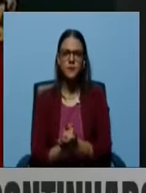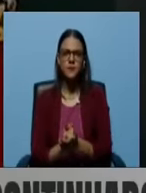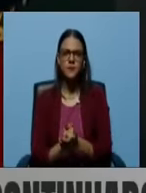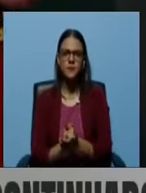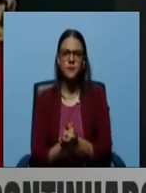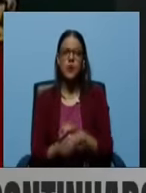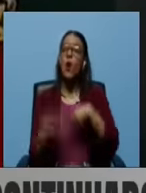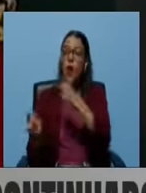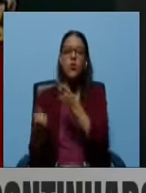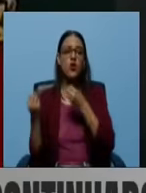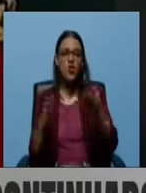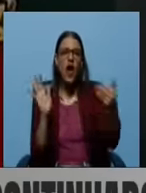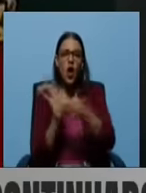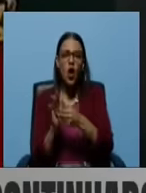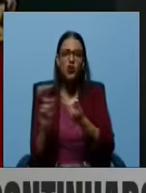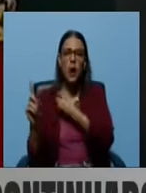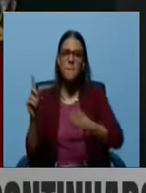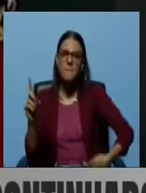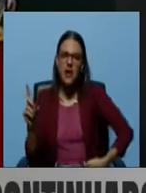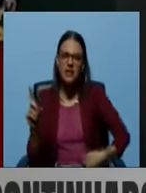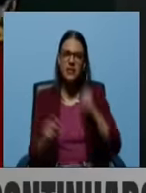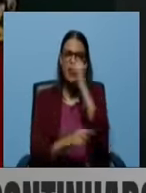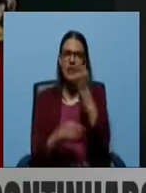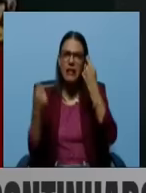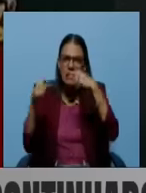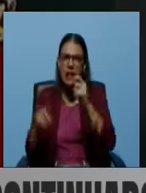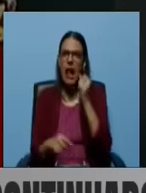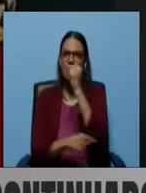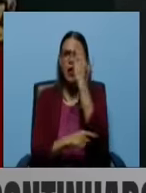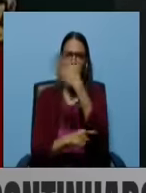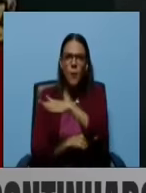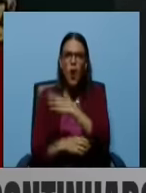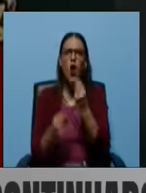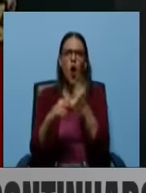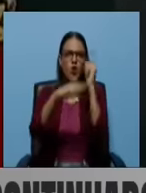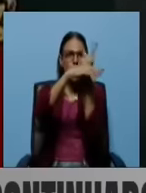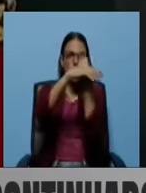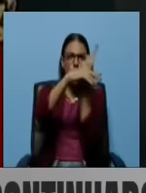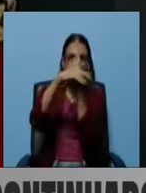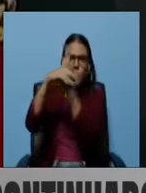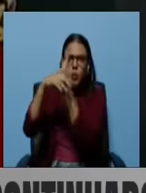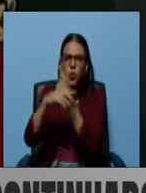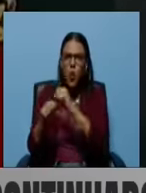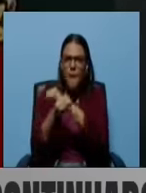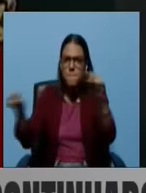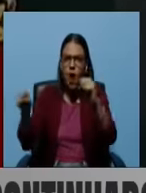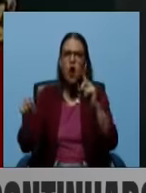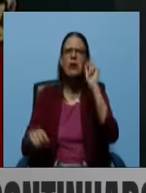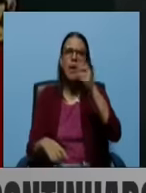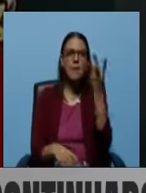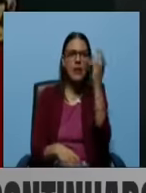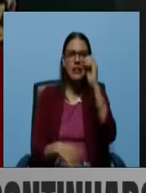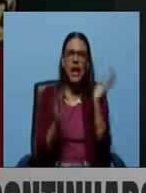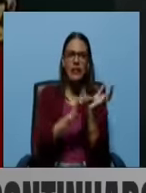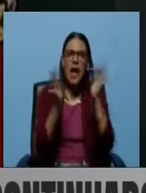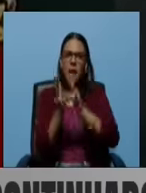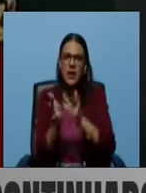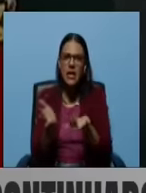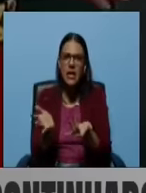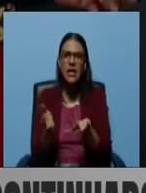Cuando atentaron contra la vida del presidente, en uno de los atentados con el dron, cuando el 30 de abril, cuando la